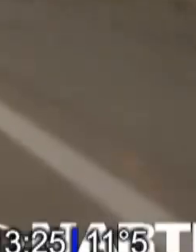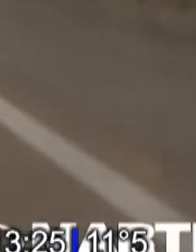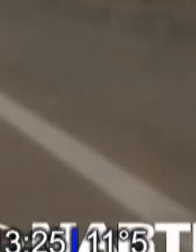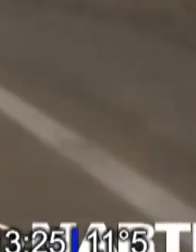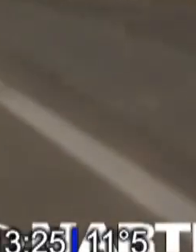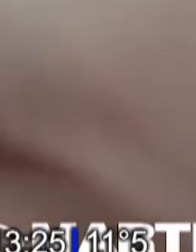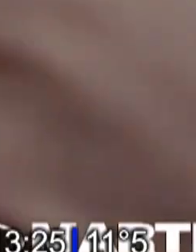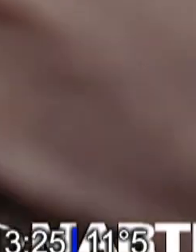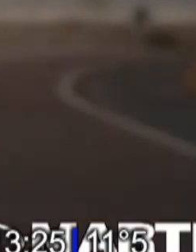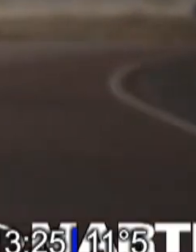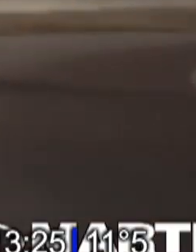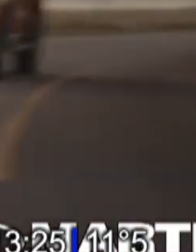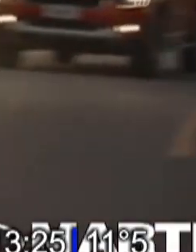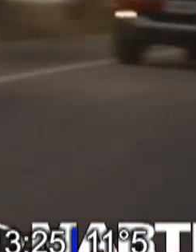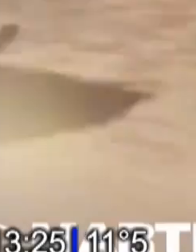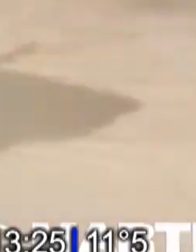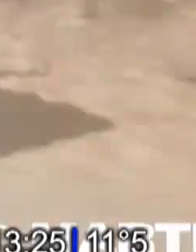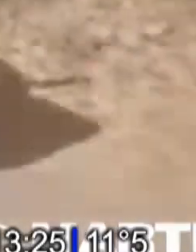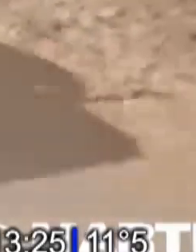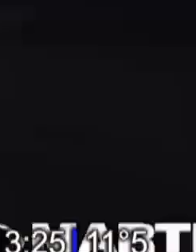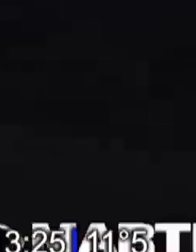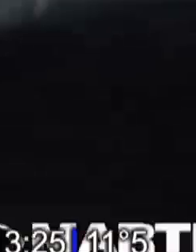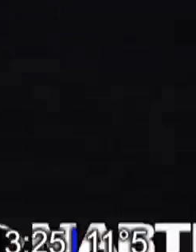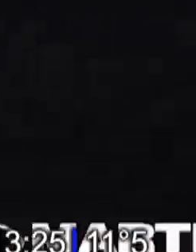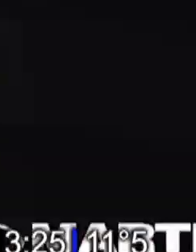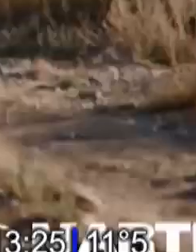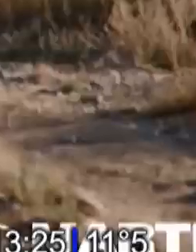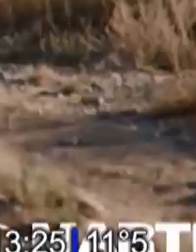Un vehículo con una fuerza increíble.